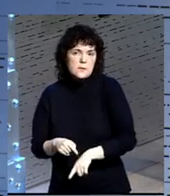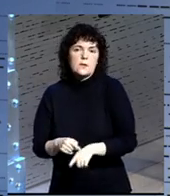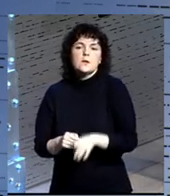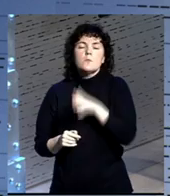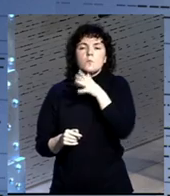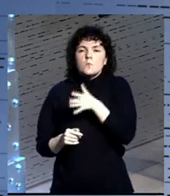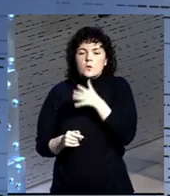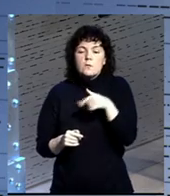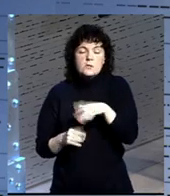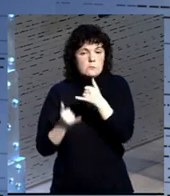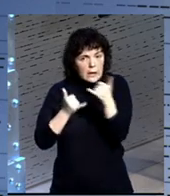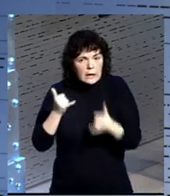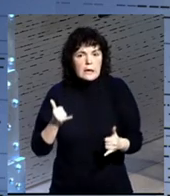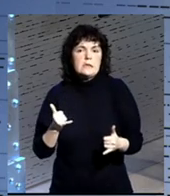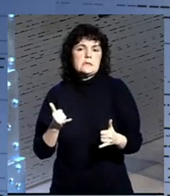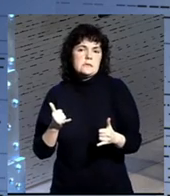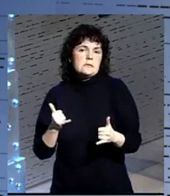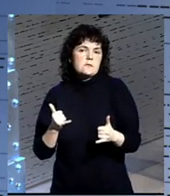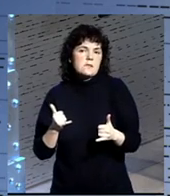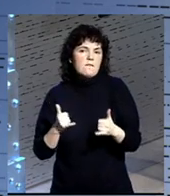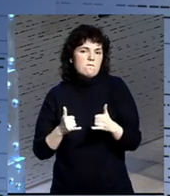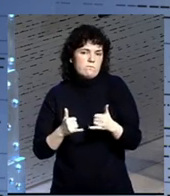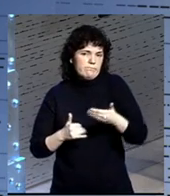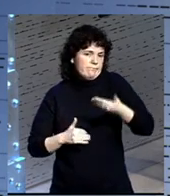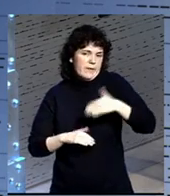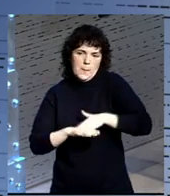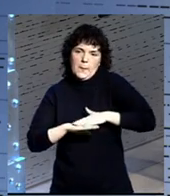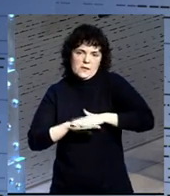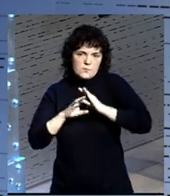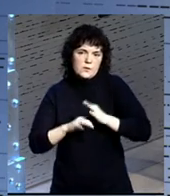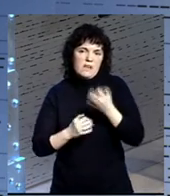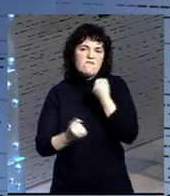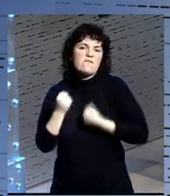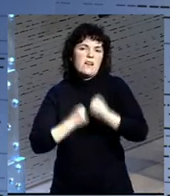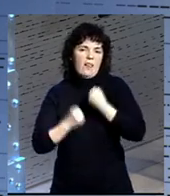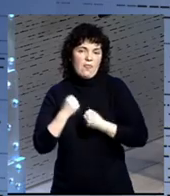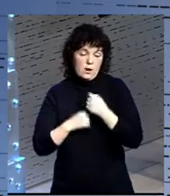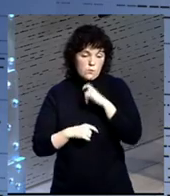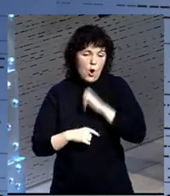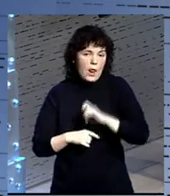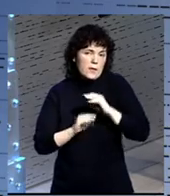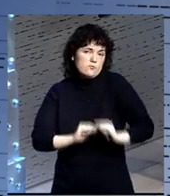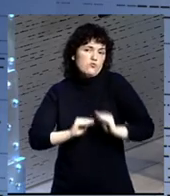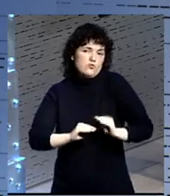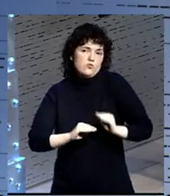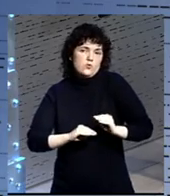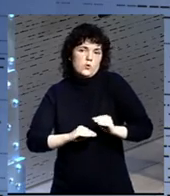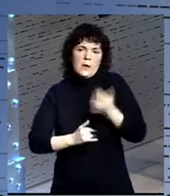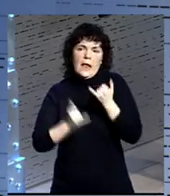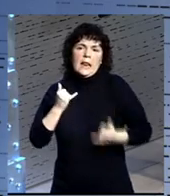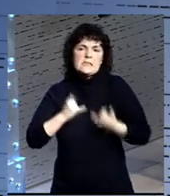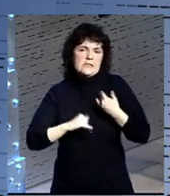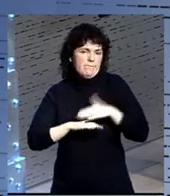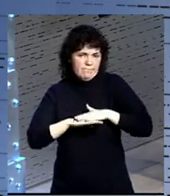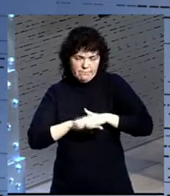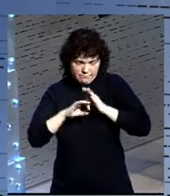vano esta es una crisis fundamentalmente financiera en su origen. Es una crisis financiera